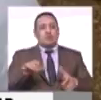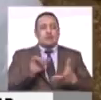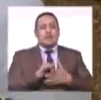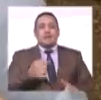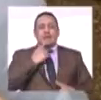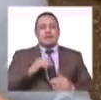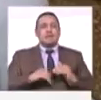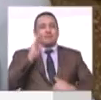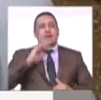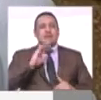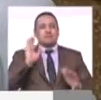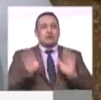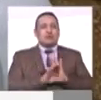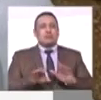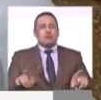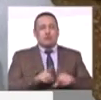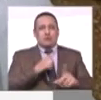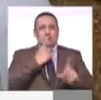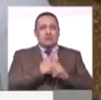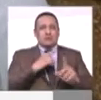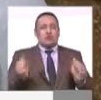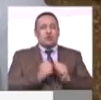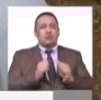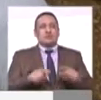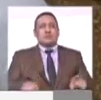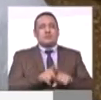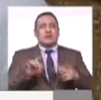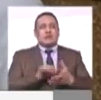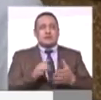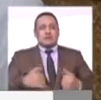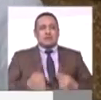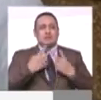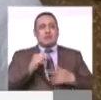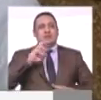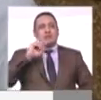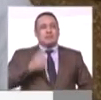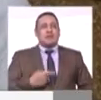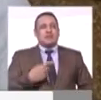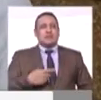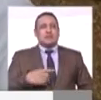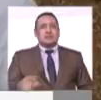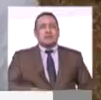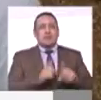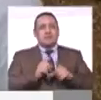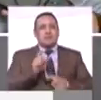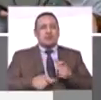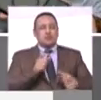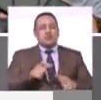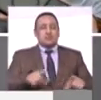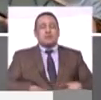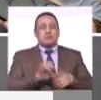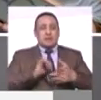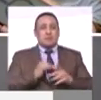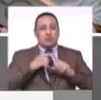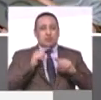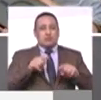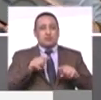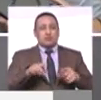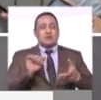de, directo e indirectamente, a 20.000 habitantes. Y es por eso